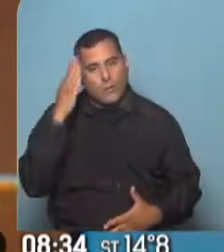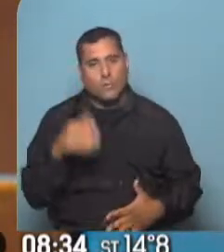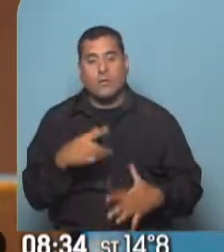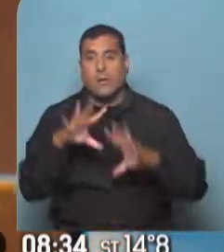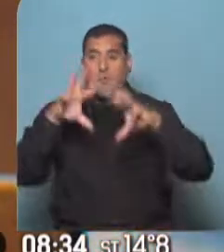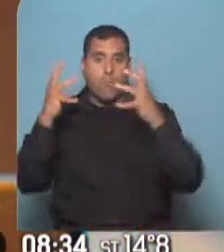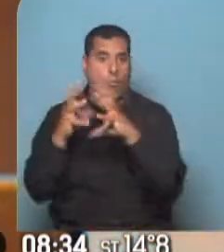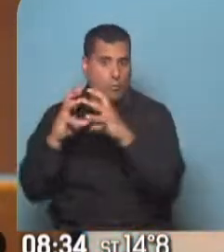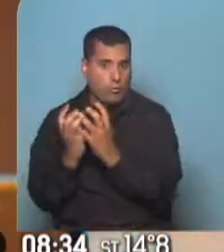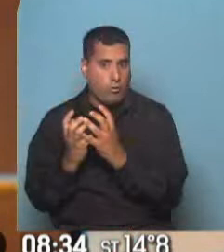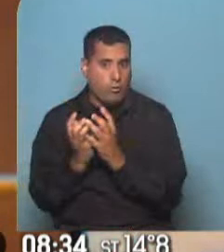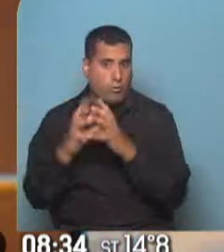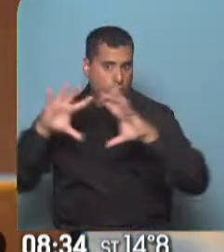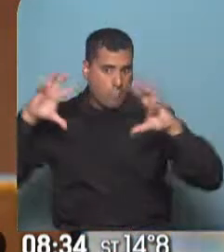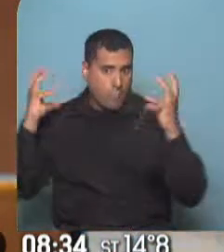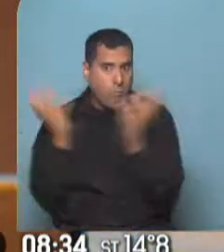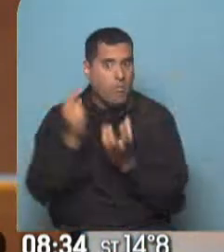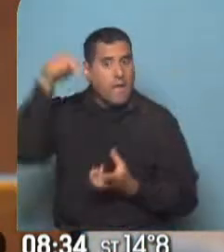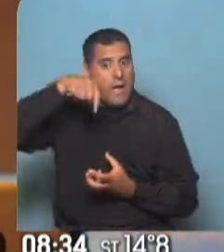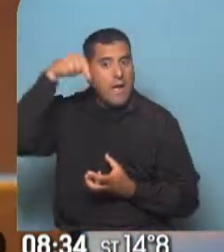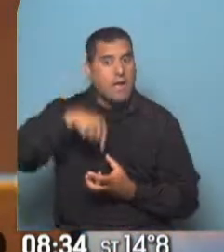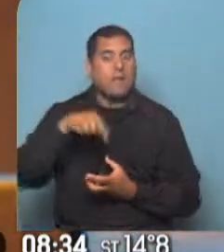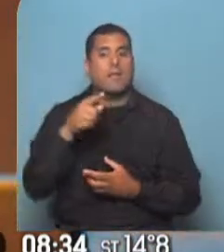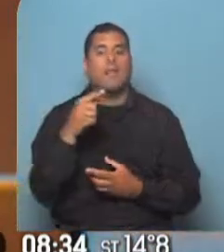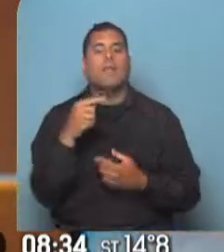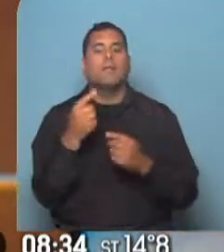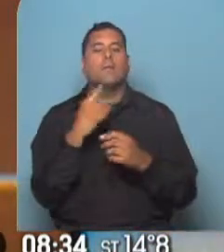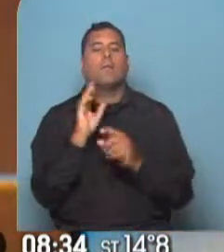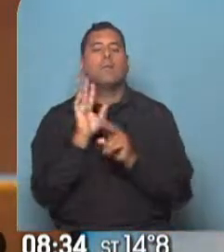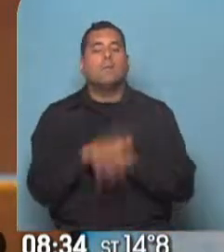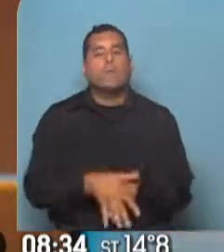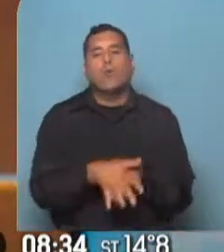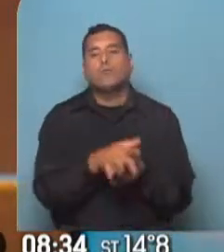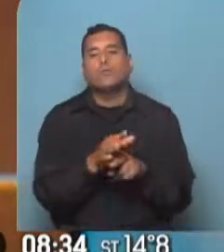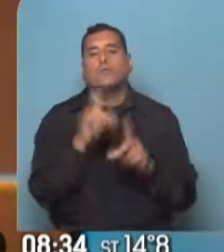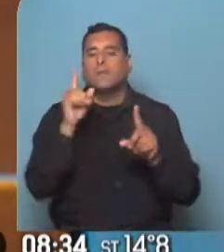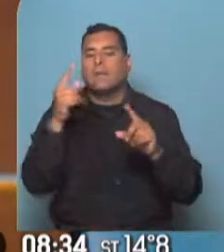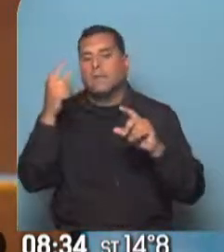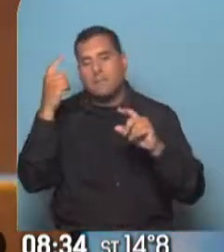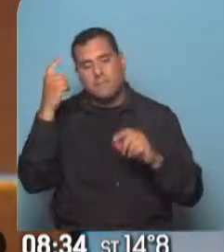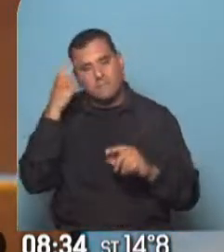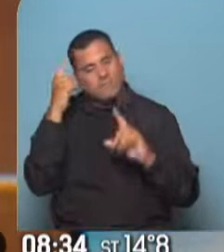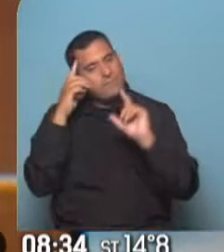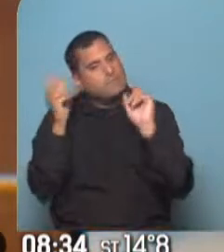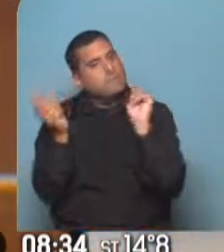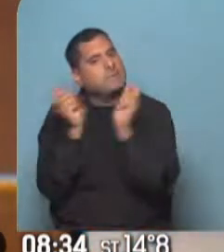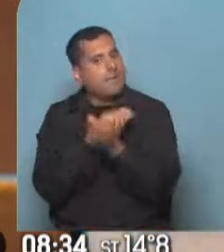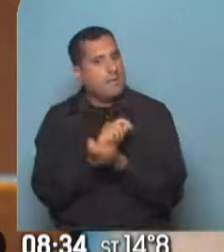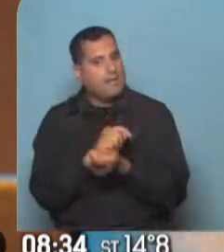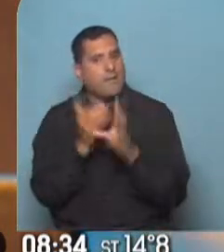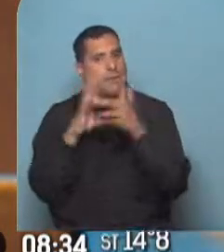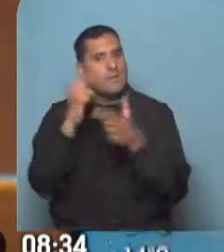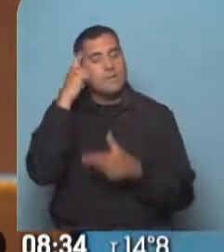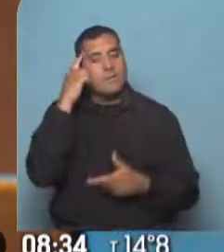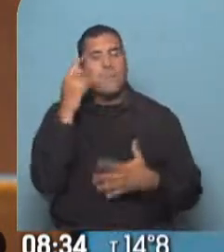en el mundo entero no solamente aquí con las chicas de ni una menos y de cambiar paradigmas del lugar de la mujer pero el